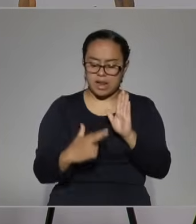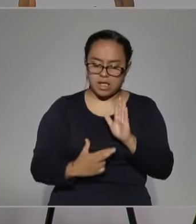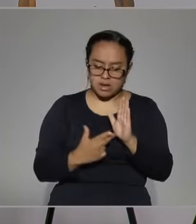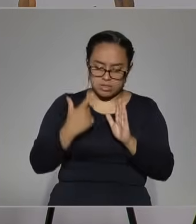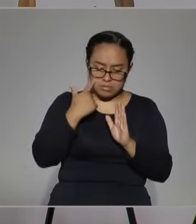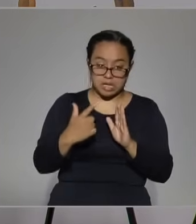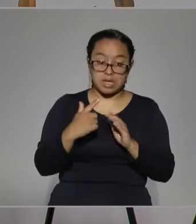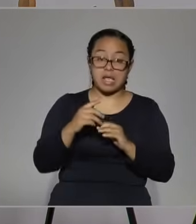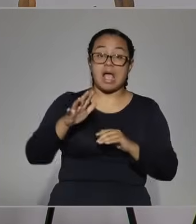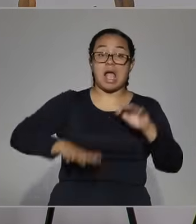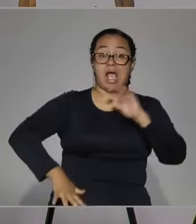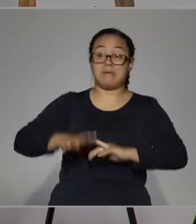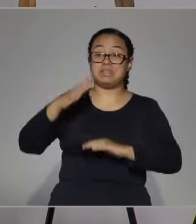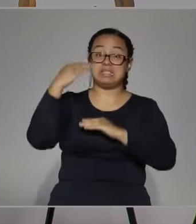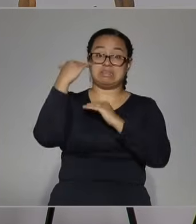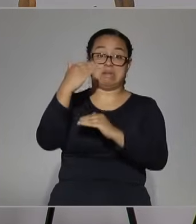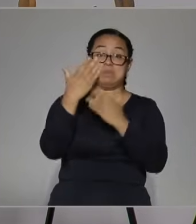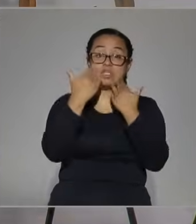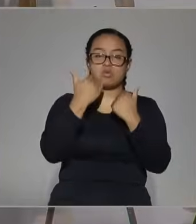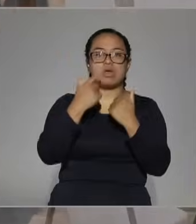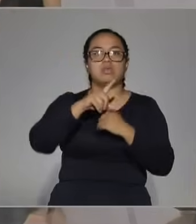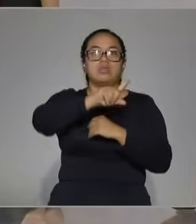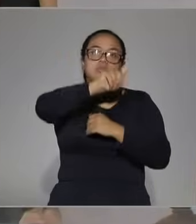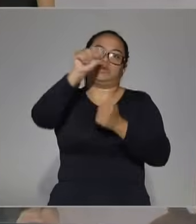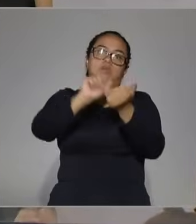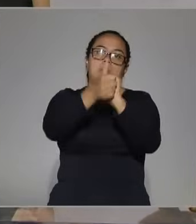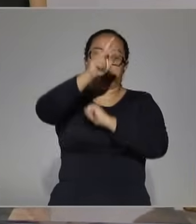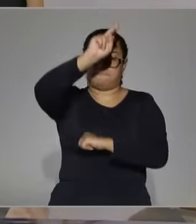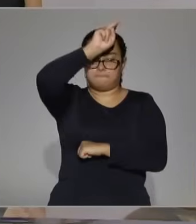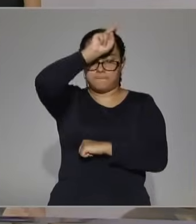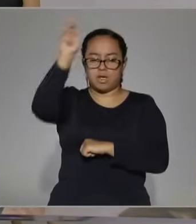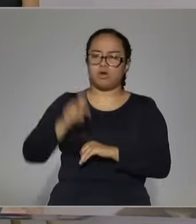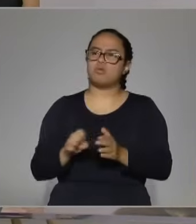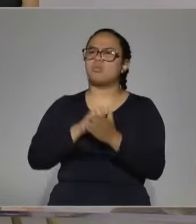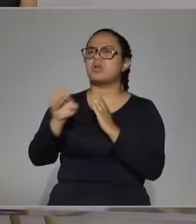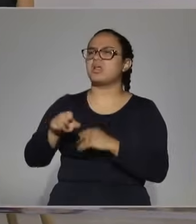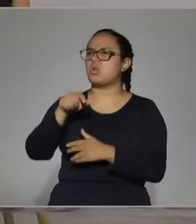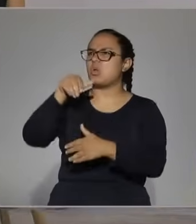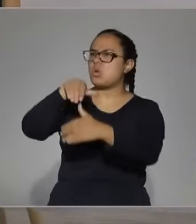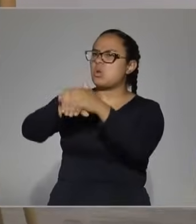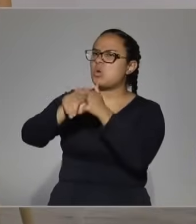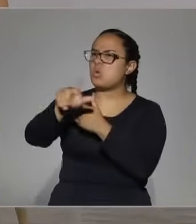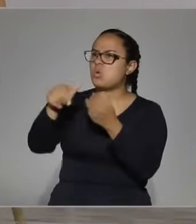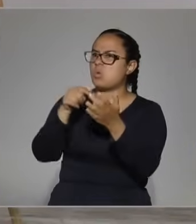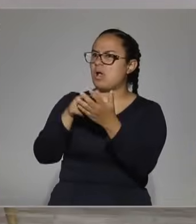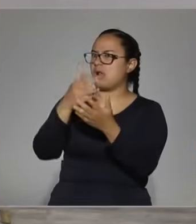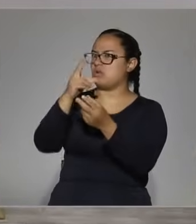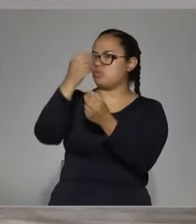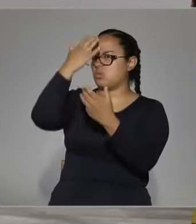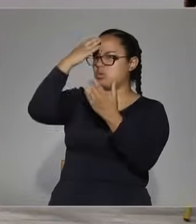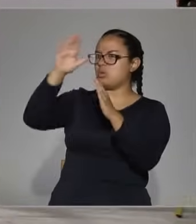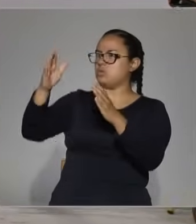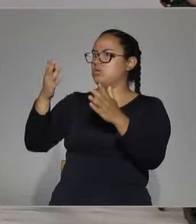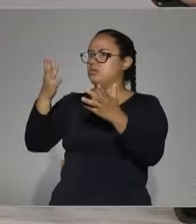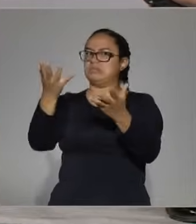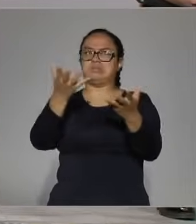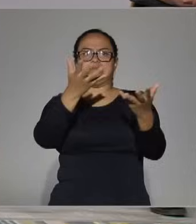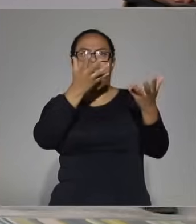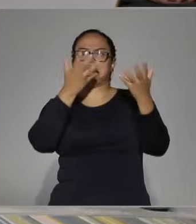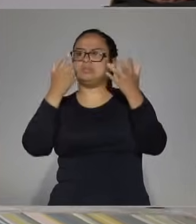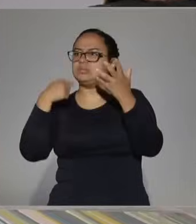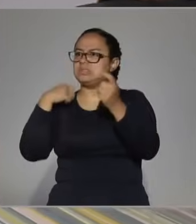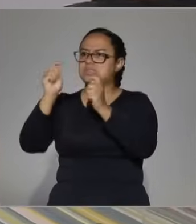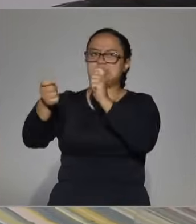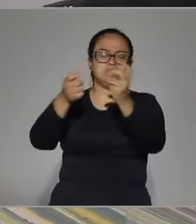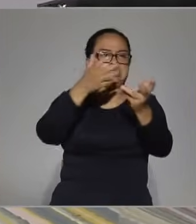de límites nos vuelve locos. Sí. Es como que llegas a un lugar desconocido, todo es de cristal. ¿Dónde está la puerta aquí?